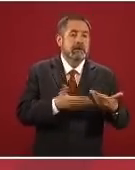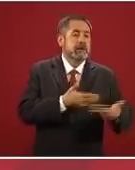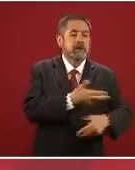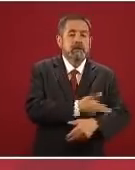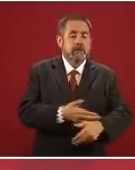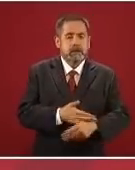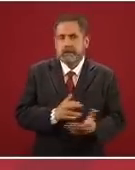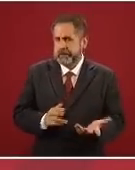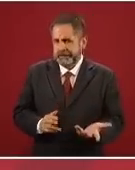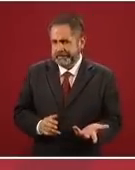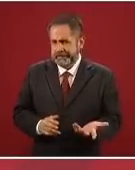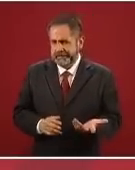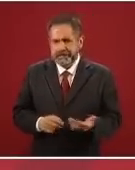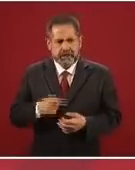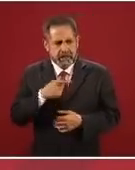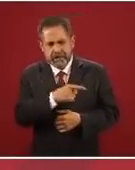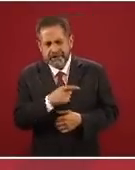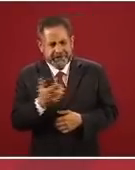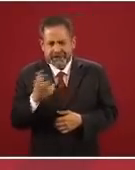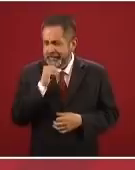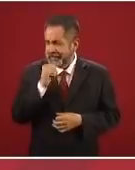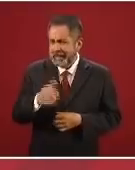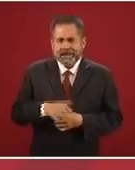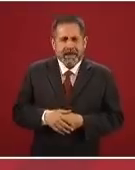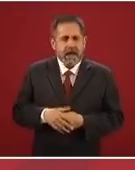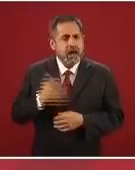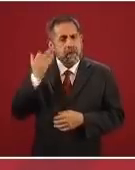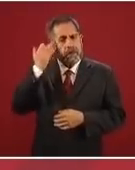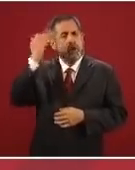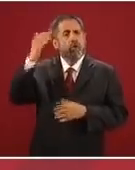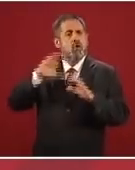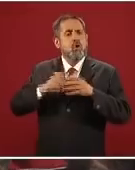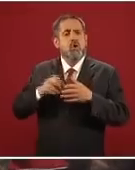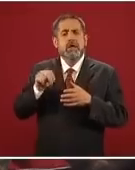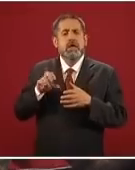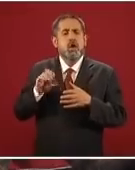que no vieron nada durante el periodo neoliberal,